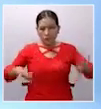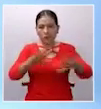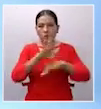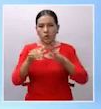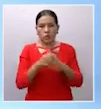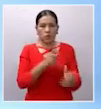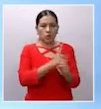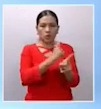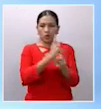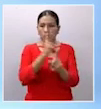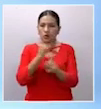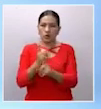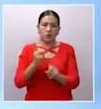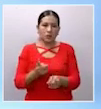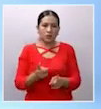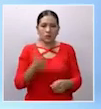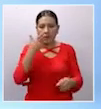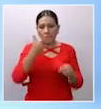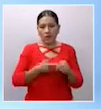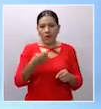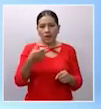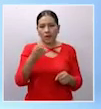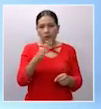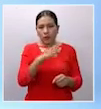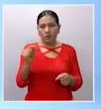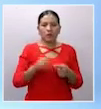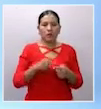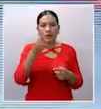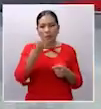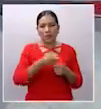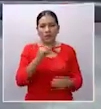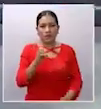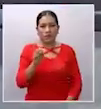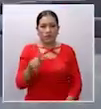volúmenes correspondientes, tanto de gasolina y diésel.